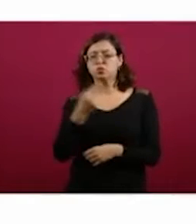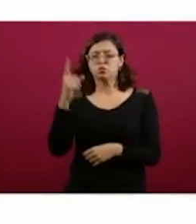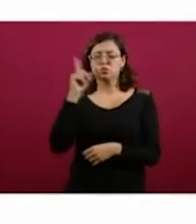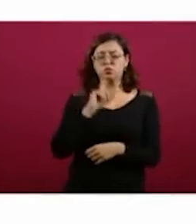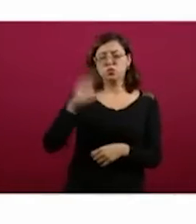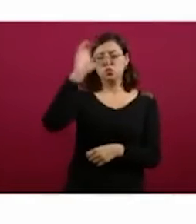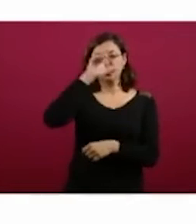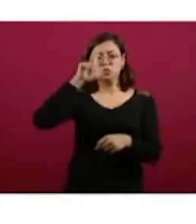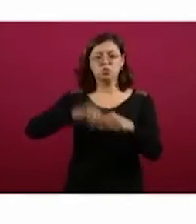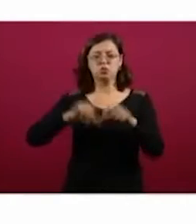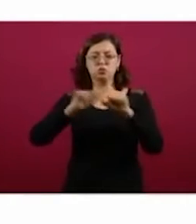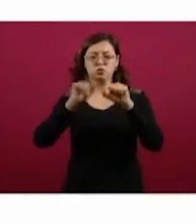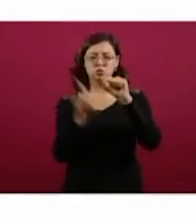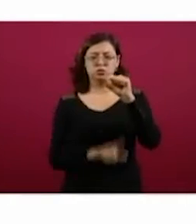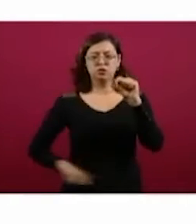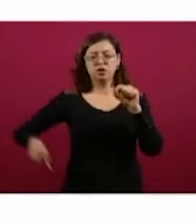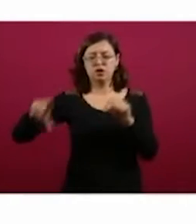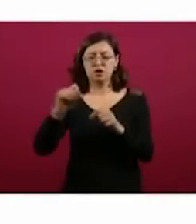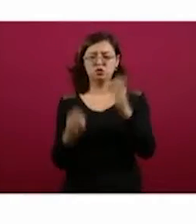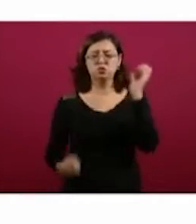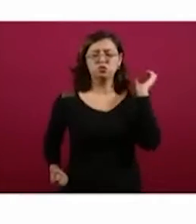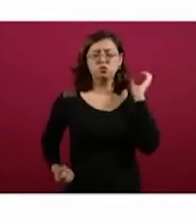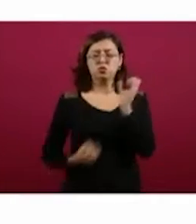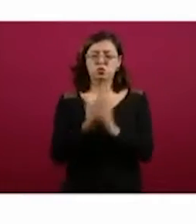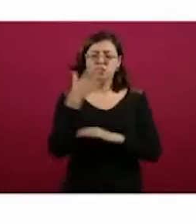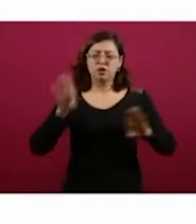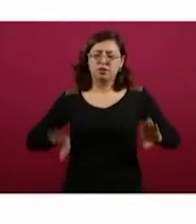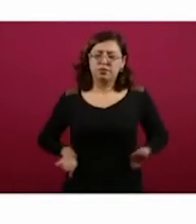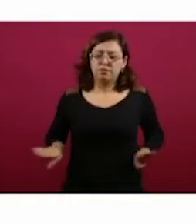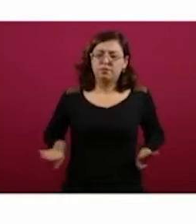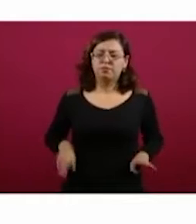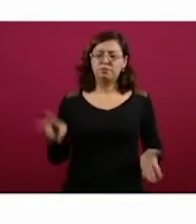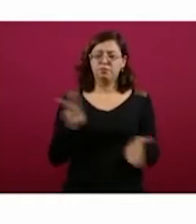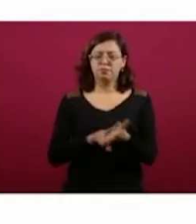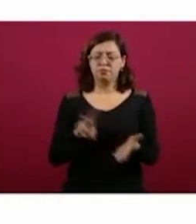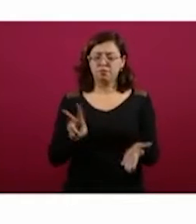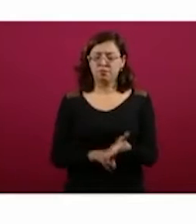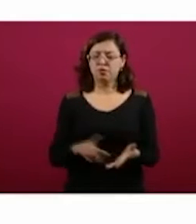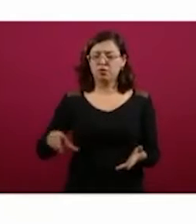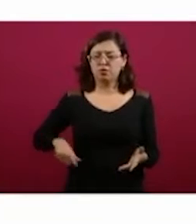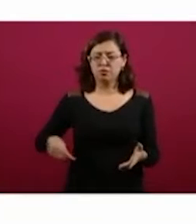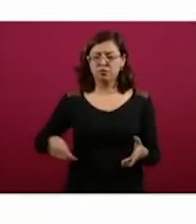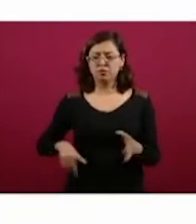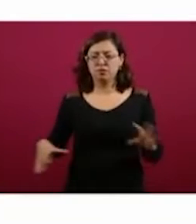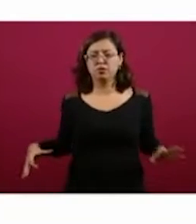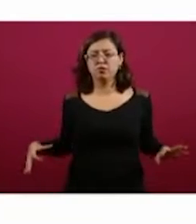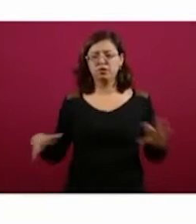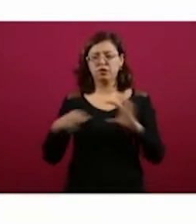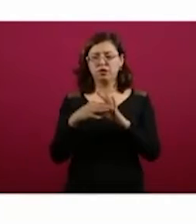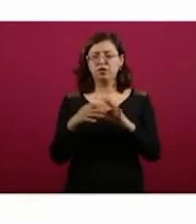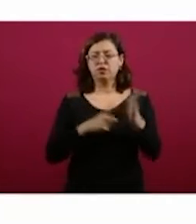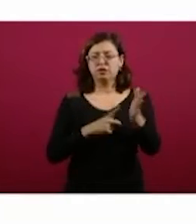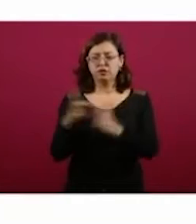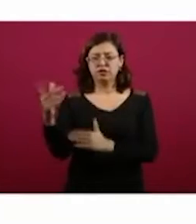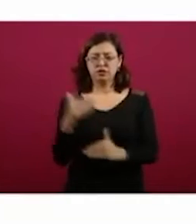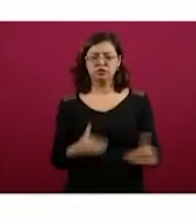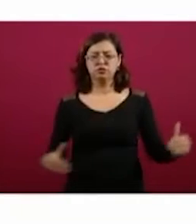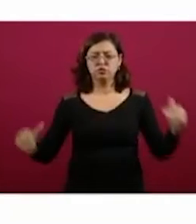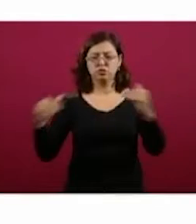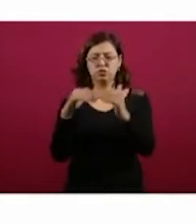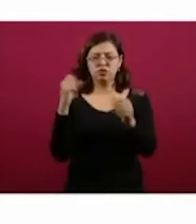nueva cultura nacional basada en los valores y principios de gobierno, la igualdad de derechos y